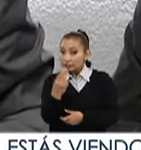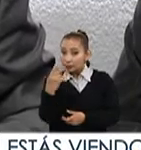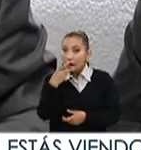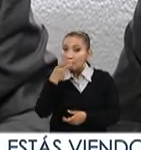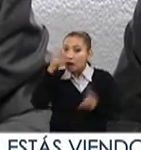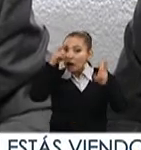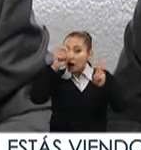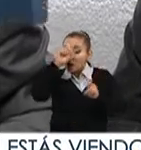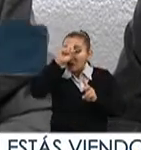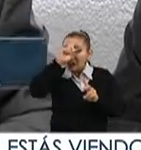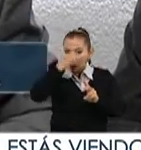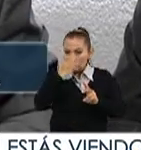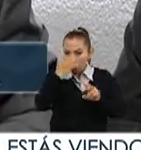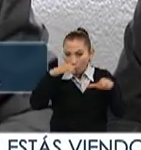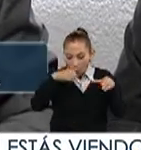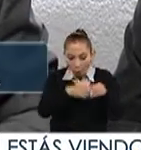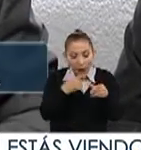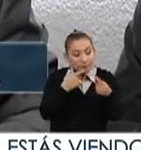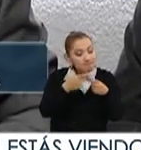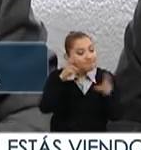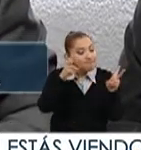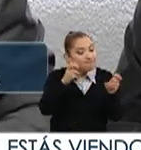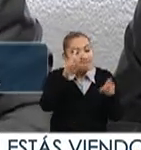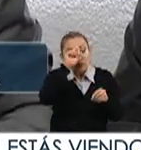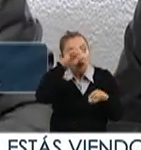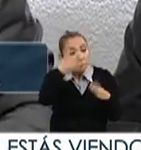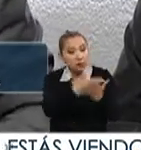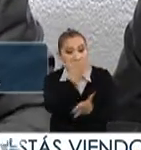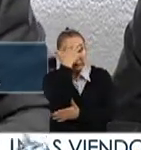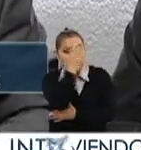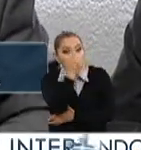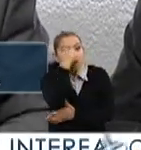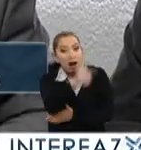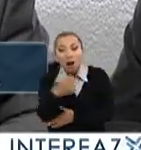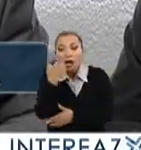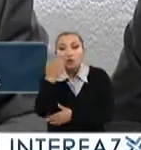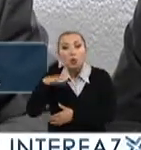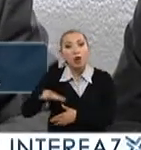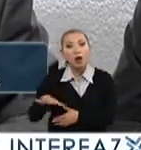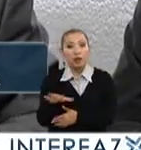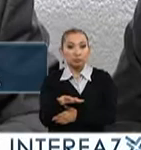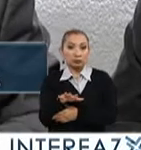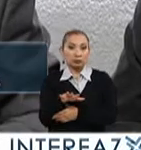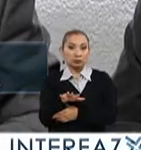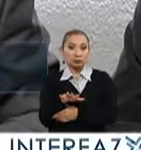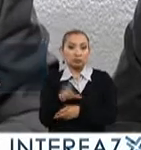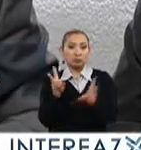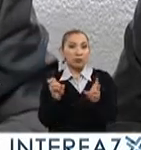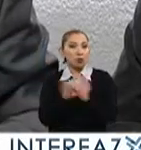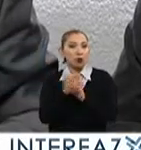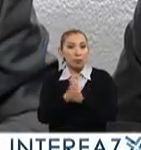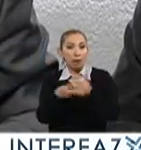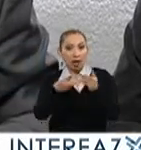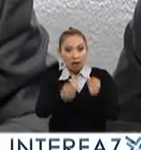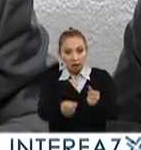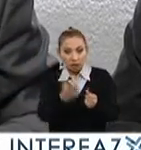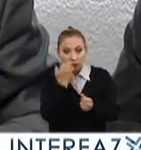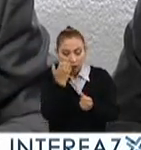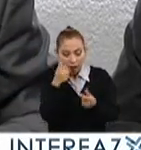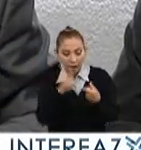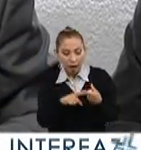abordar desde los consejos escolares propuestas serias para las escuelas en temas como el gasto